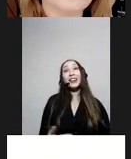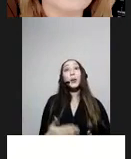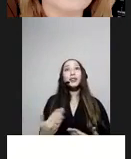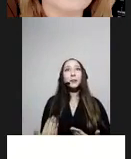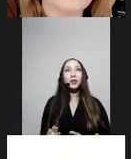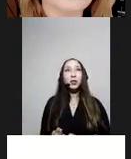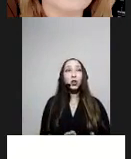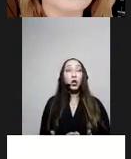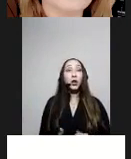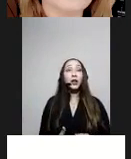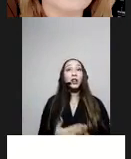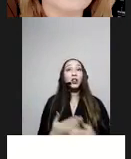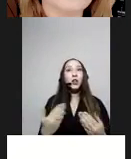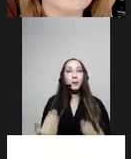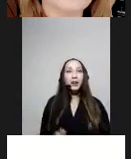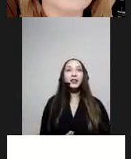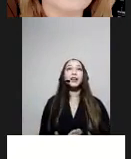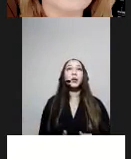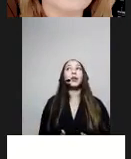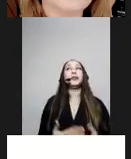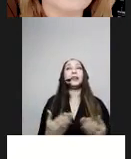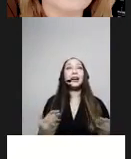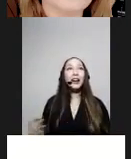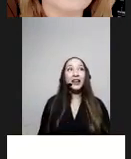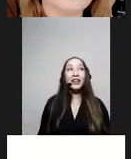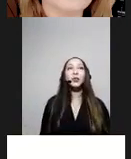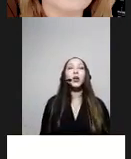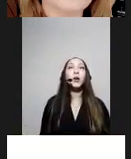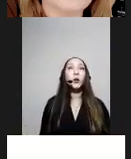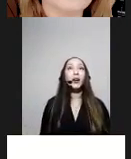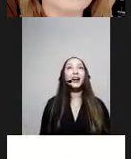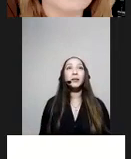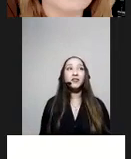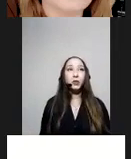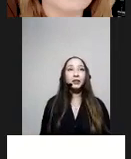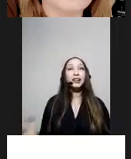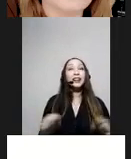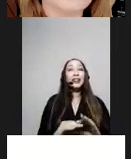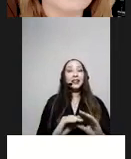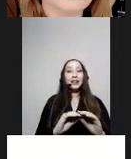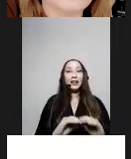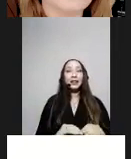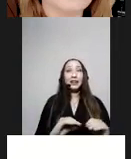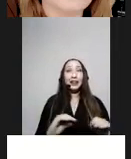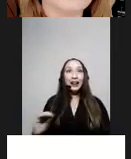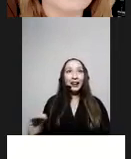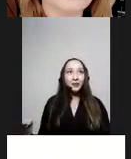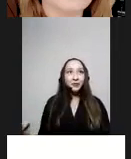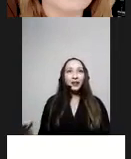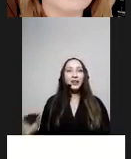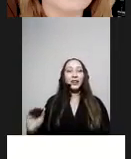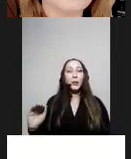Entonces, esos pensamientos son los que nos impiden tener una mente clara y eso es lo que busca el mindfulness. Tener la mente